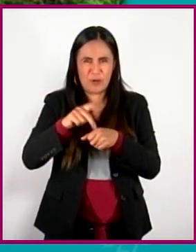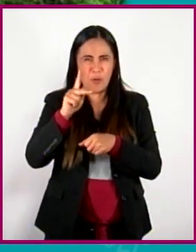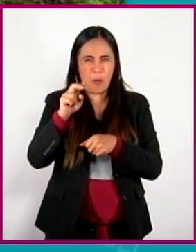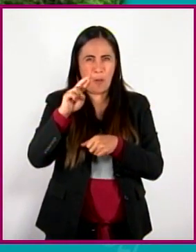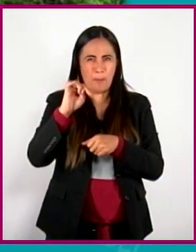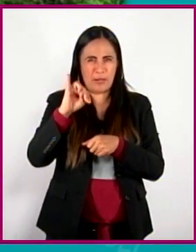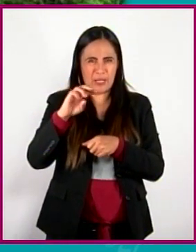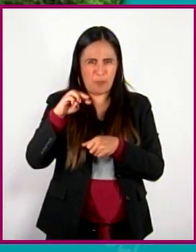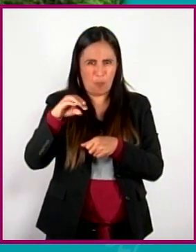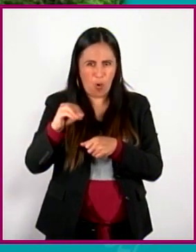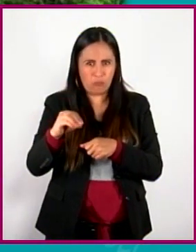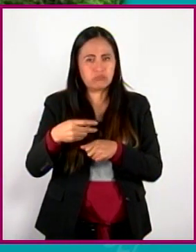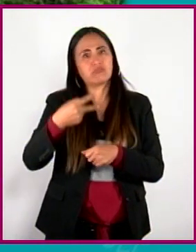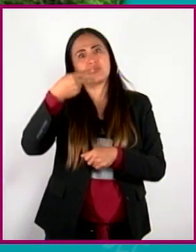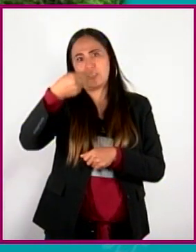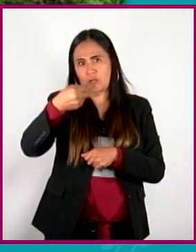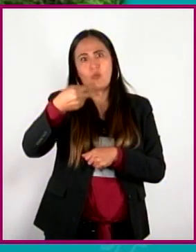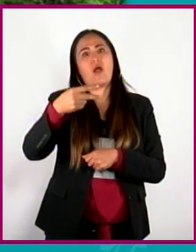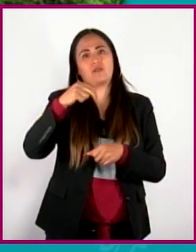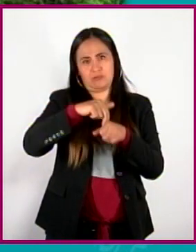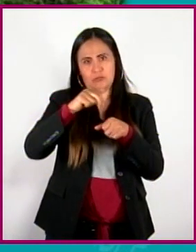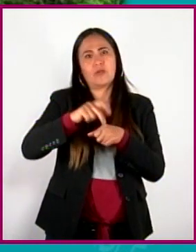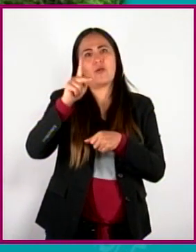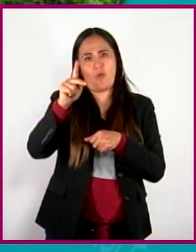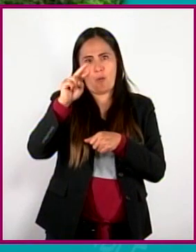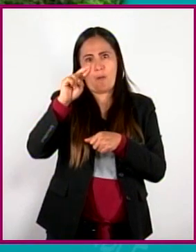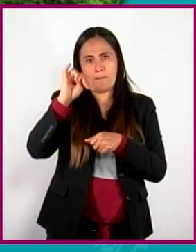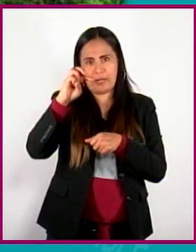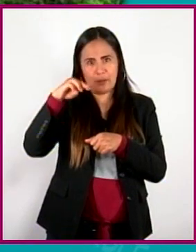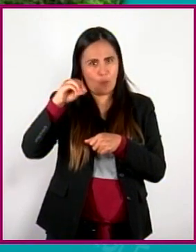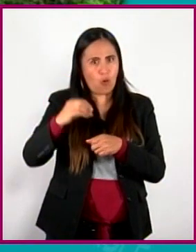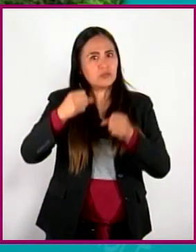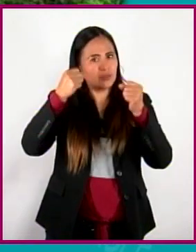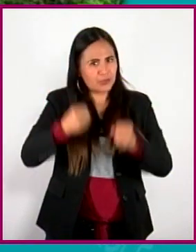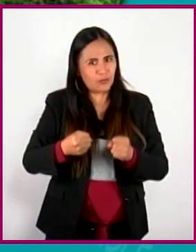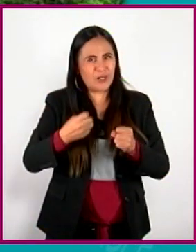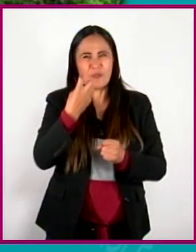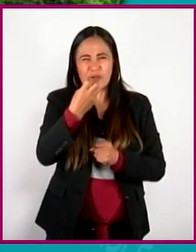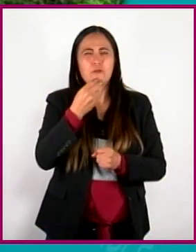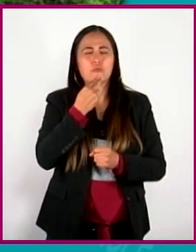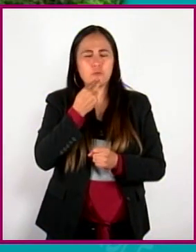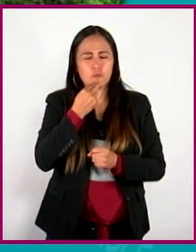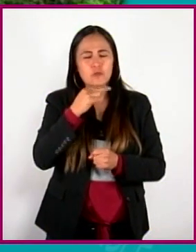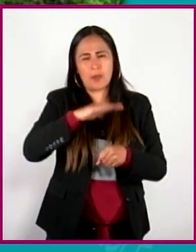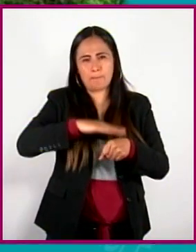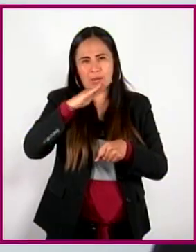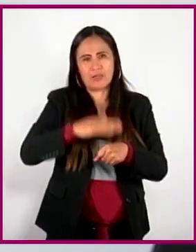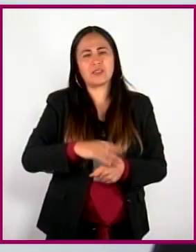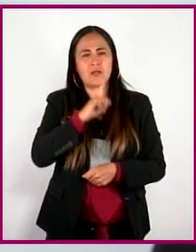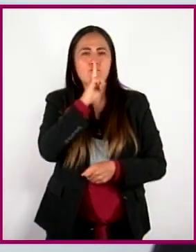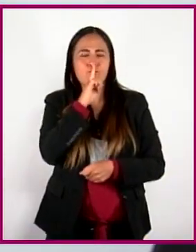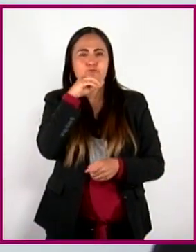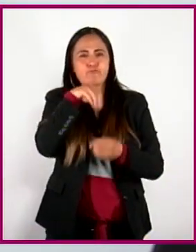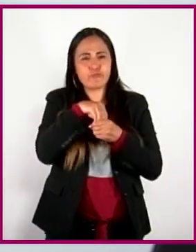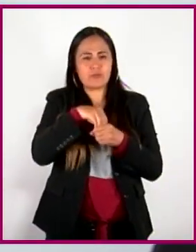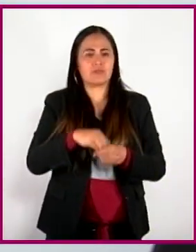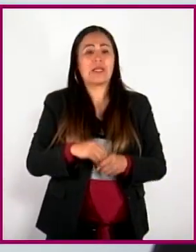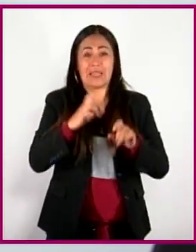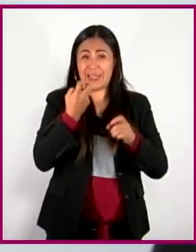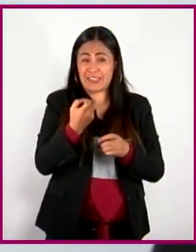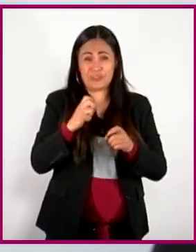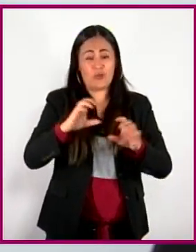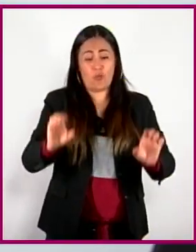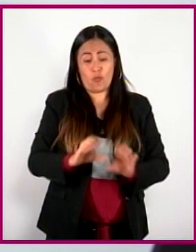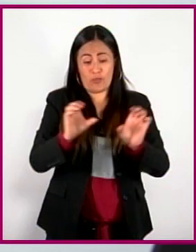conjunto. Entonces por eso son útiles en particular en criptografía, ¿no? Los números primos, porque a final de cuentas programamos esas cosas